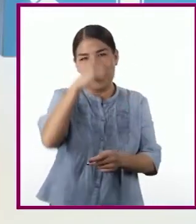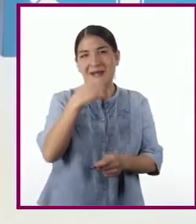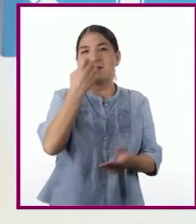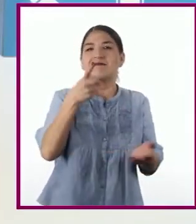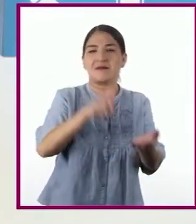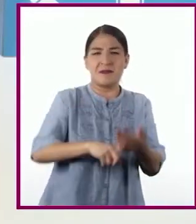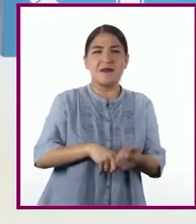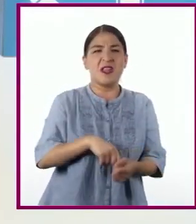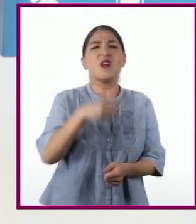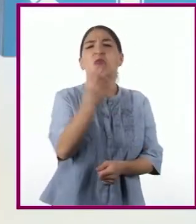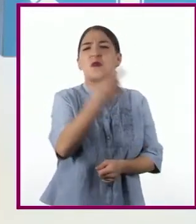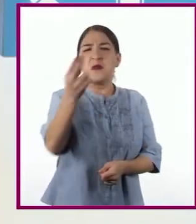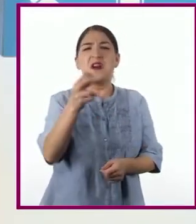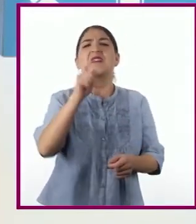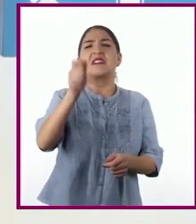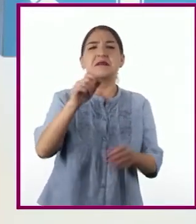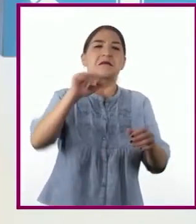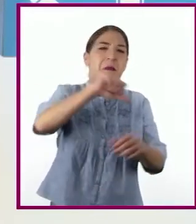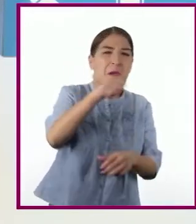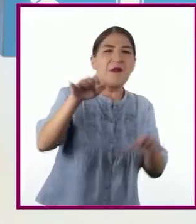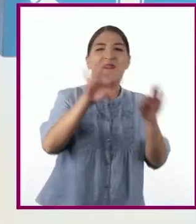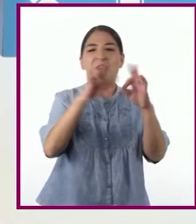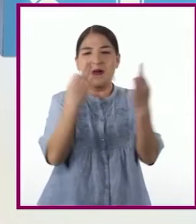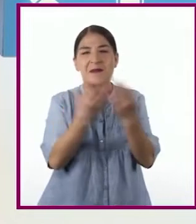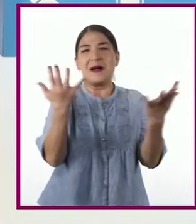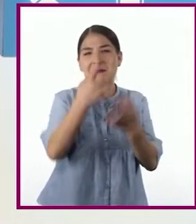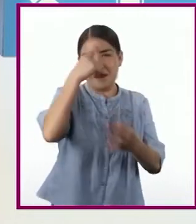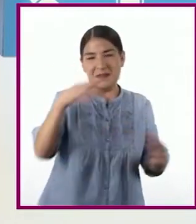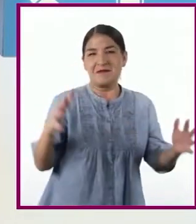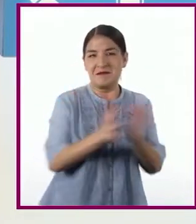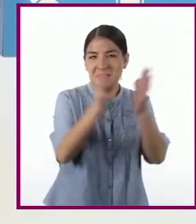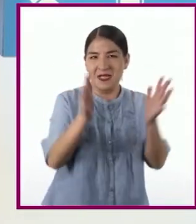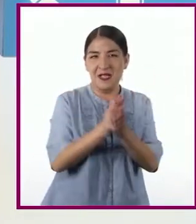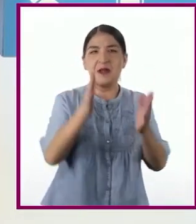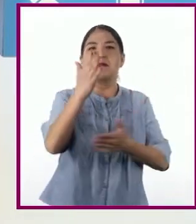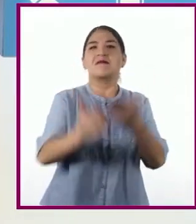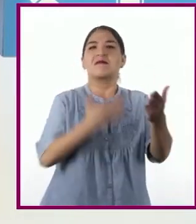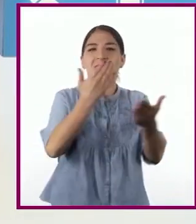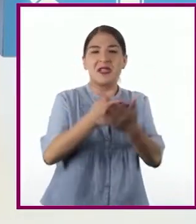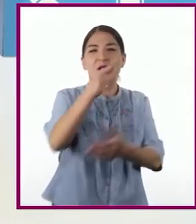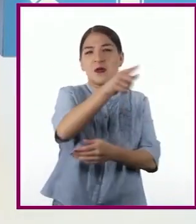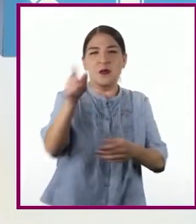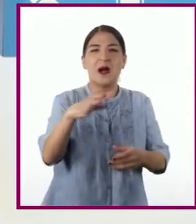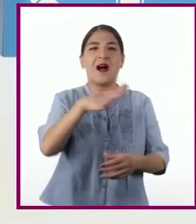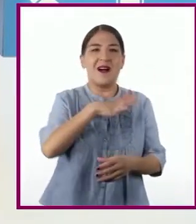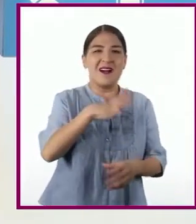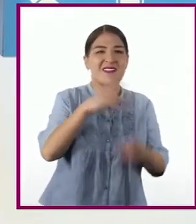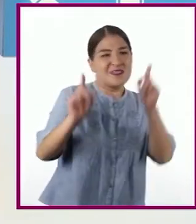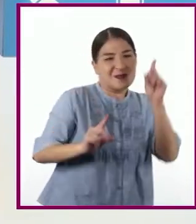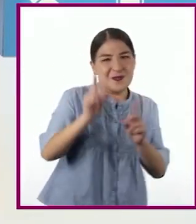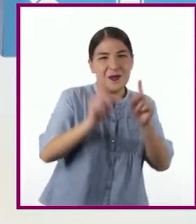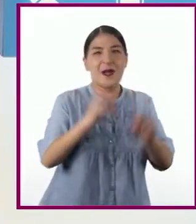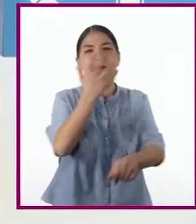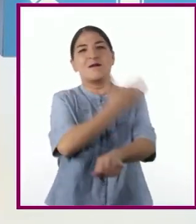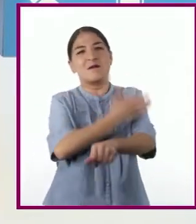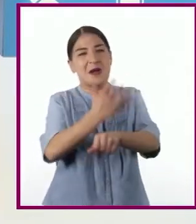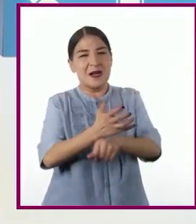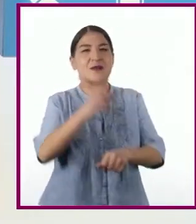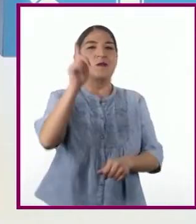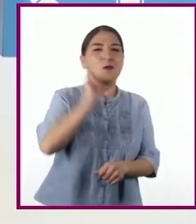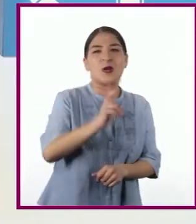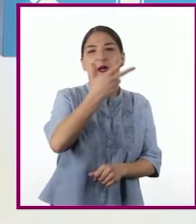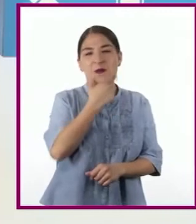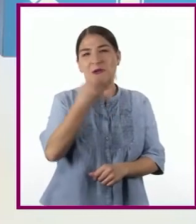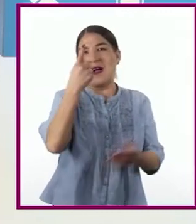¿Ustedes qué otras formas de participación proponen de acuerdo con las inquietudes que tienen sus compañeras y compañeros de su